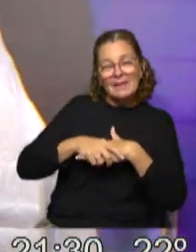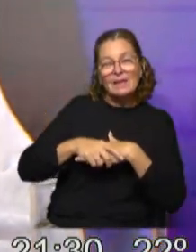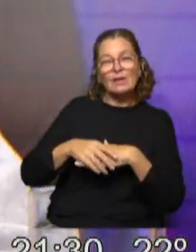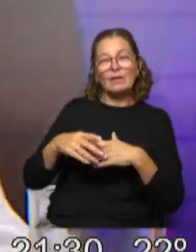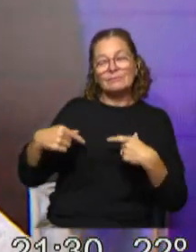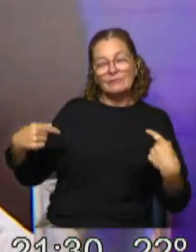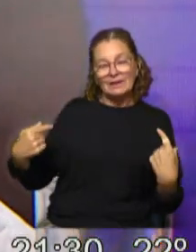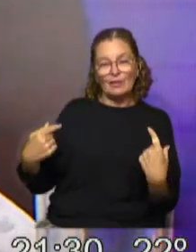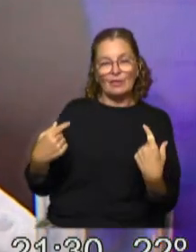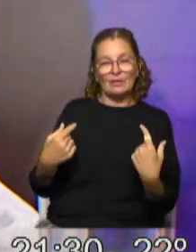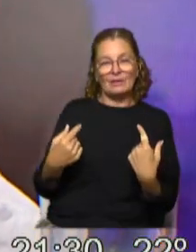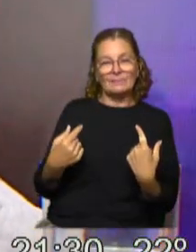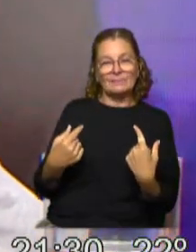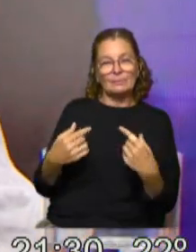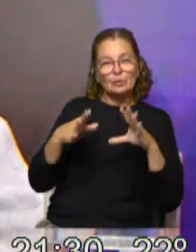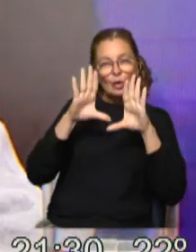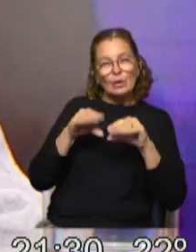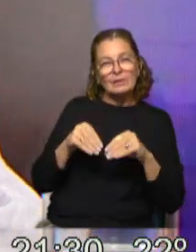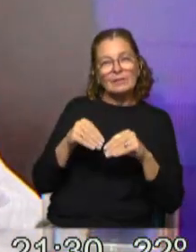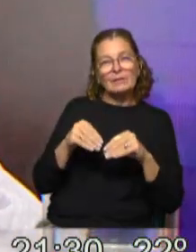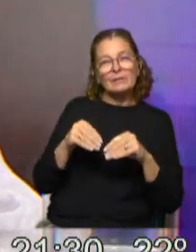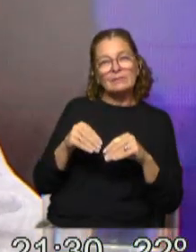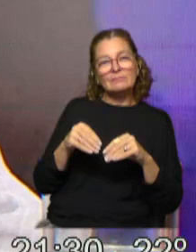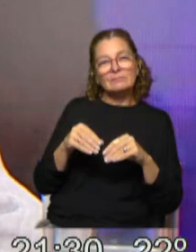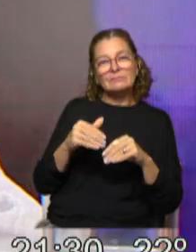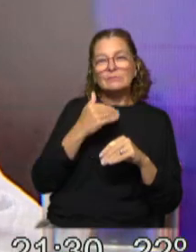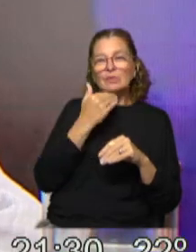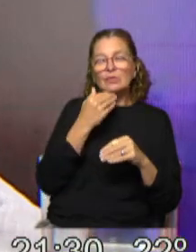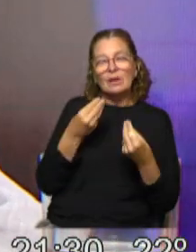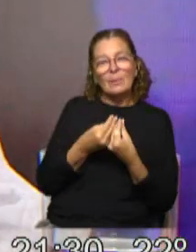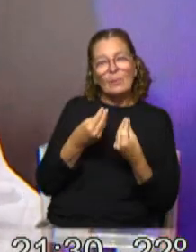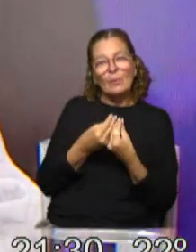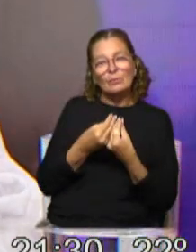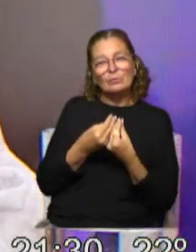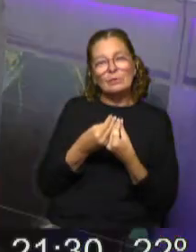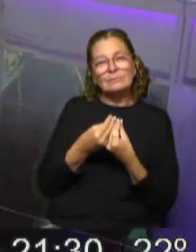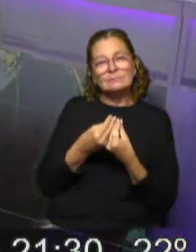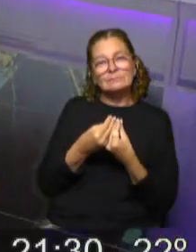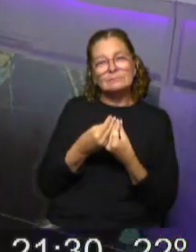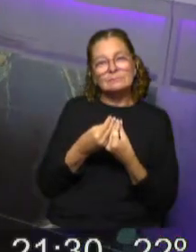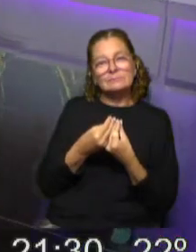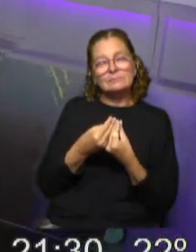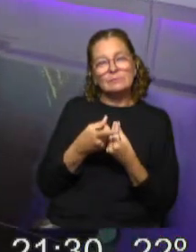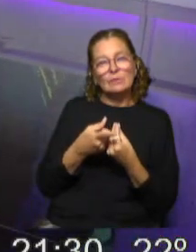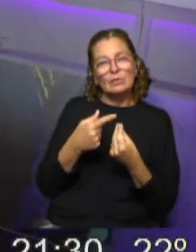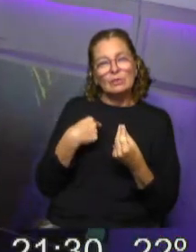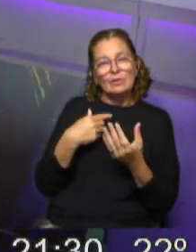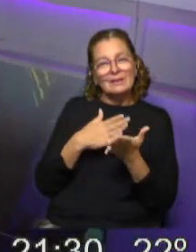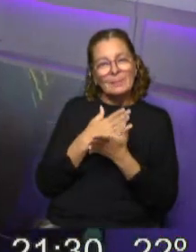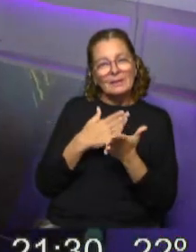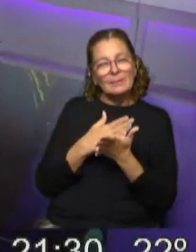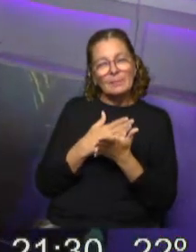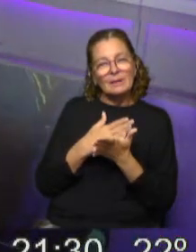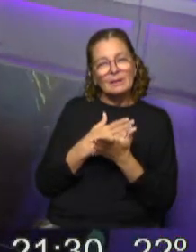todo eso. Bueno, es que no sé mucho en realidad. Yo consumo bastante, sí, de las cosas